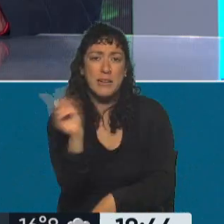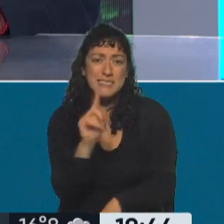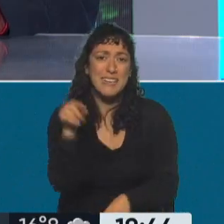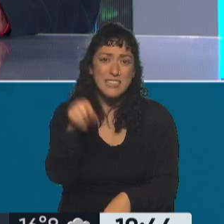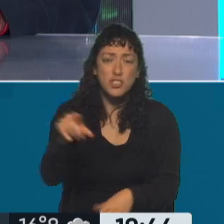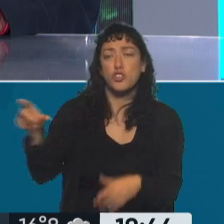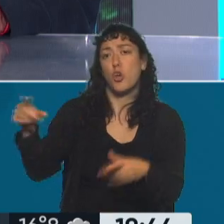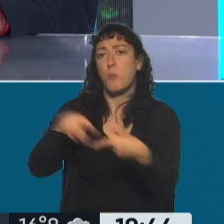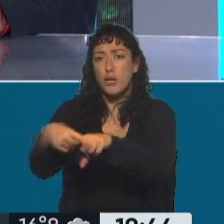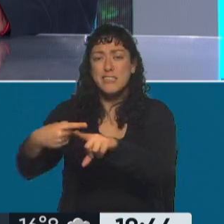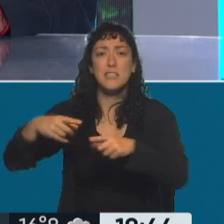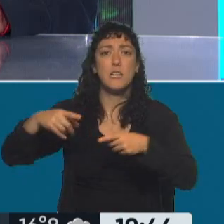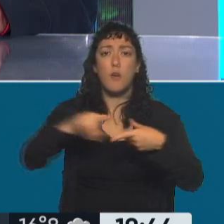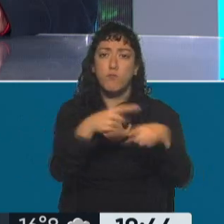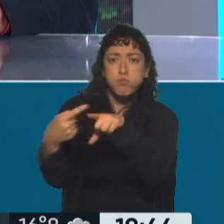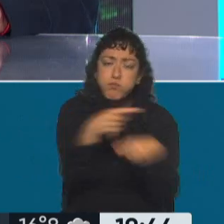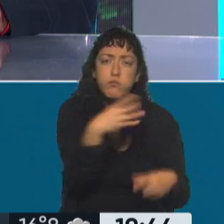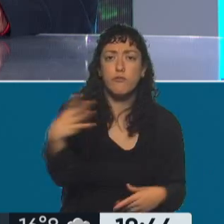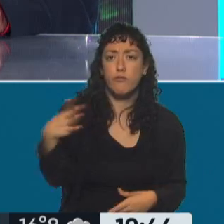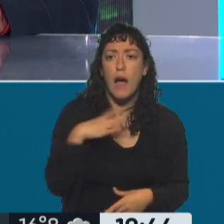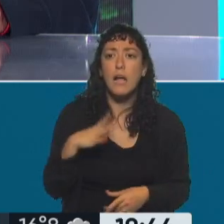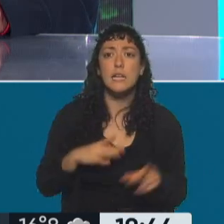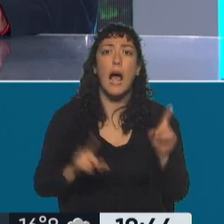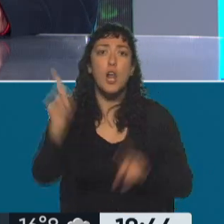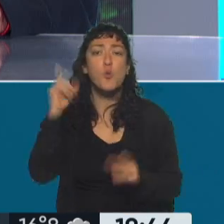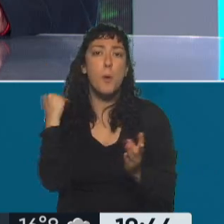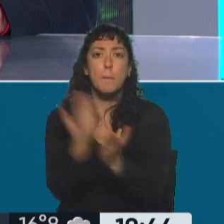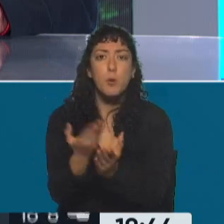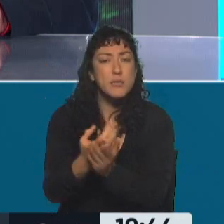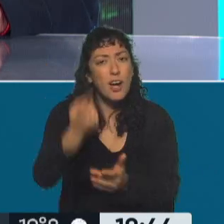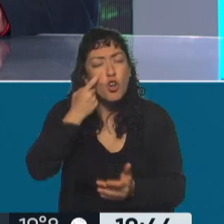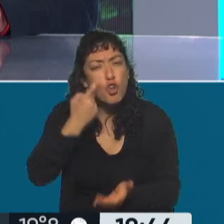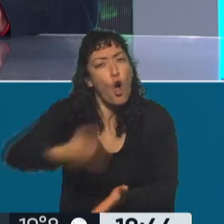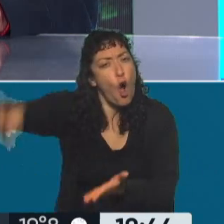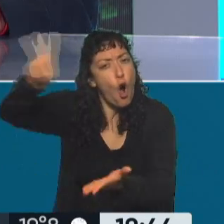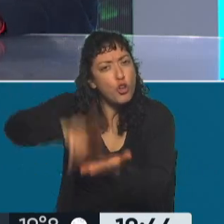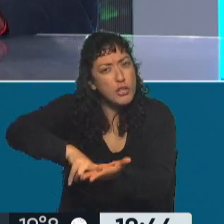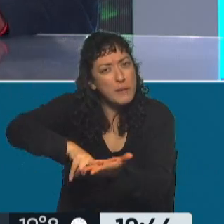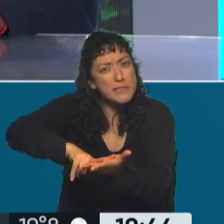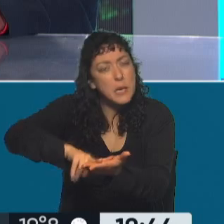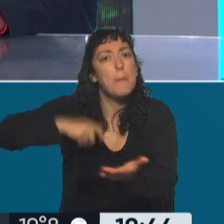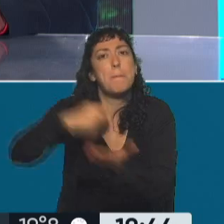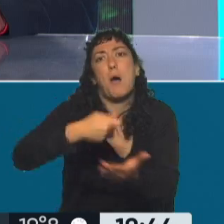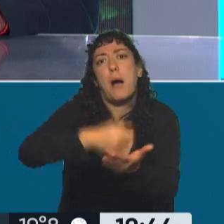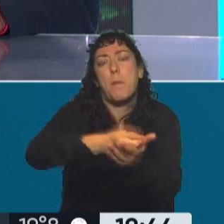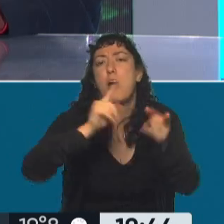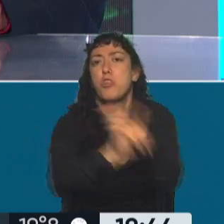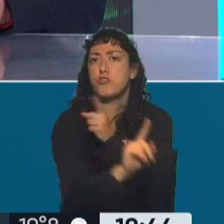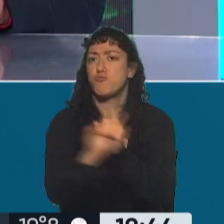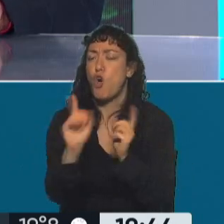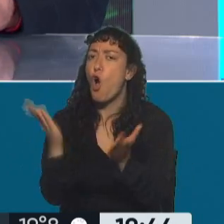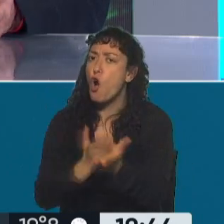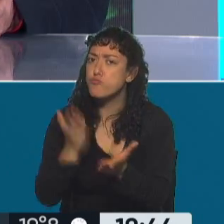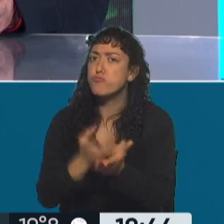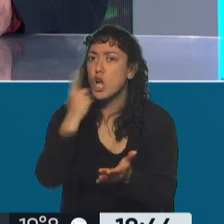sin embargo, ahora todos los argentinos tenemos que pagar ese préstamo y no se pudo